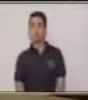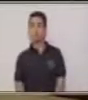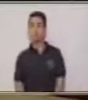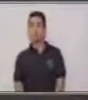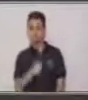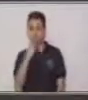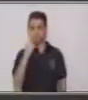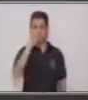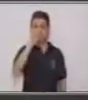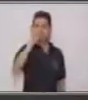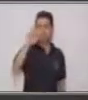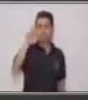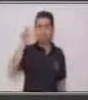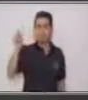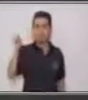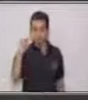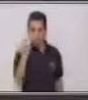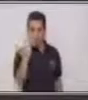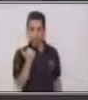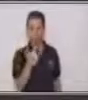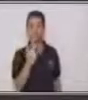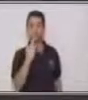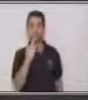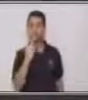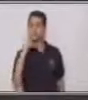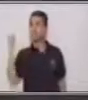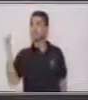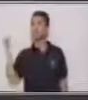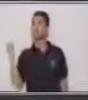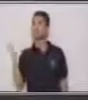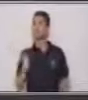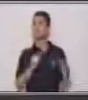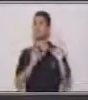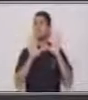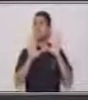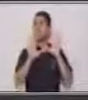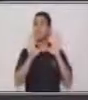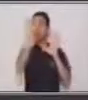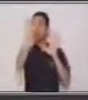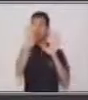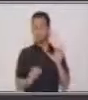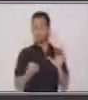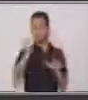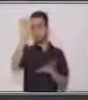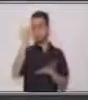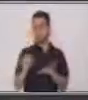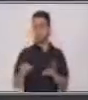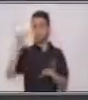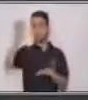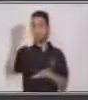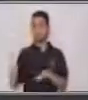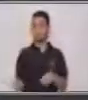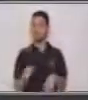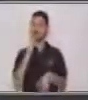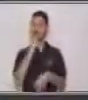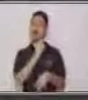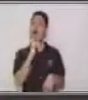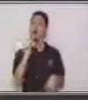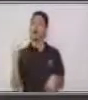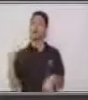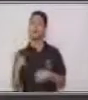Cuenta y dilo en voz alta. Así es, lo tengo dividido en 10 partes. ¿Y cada